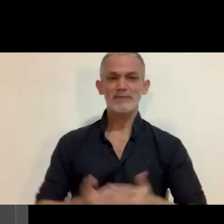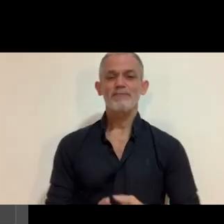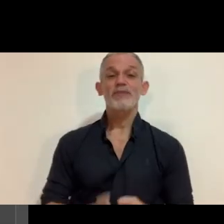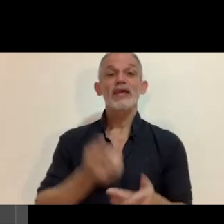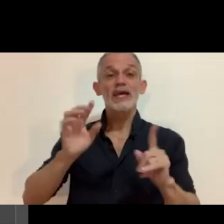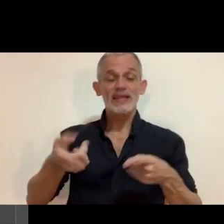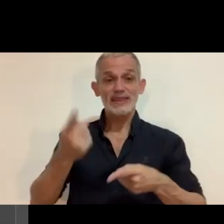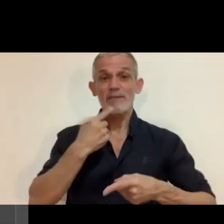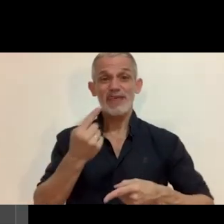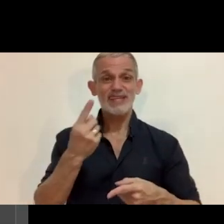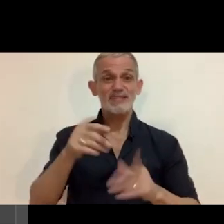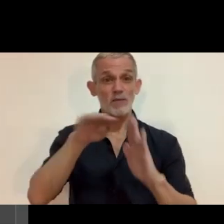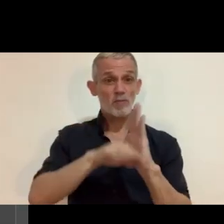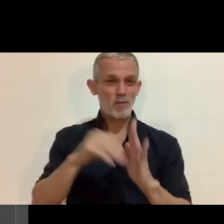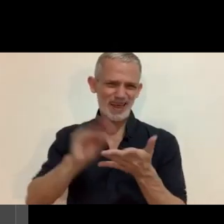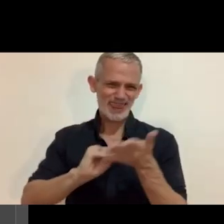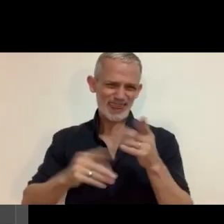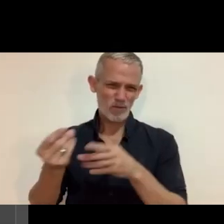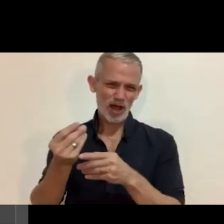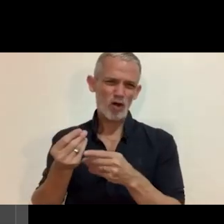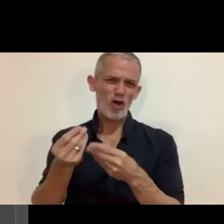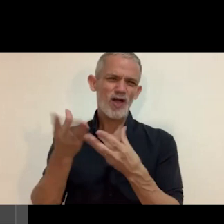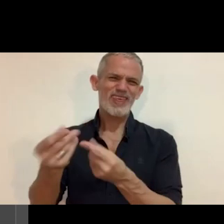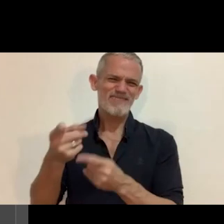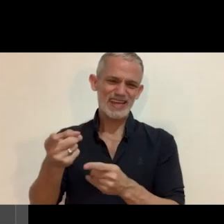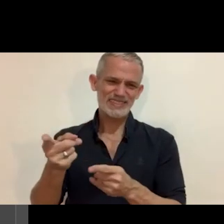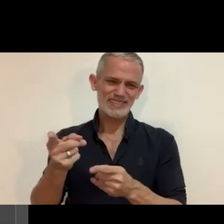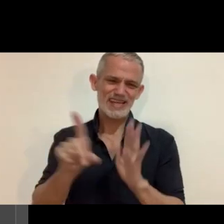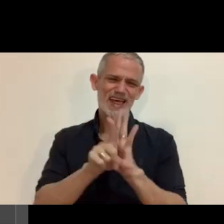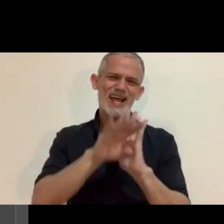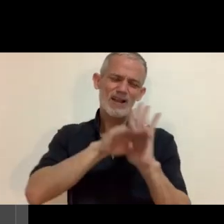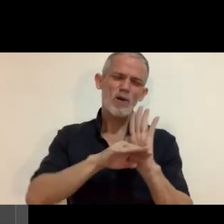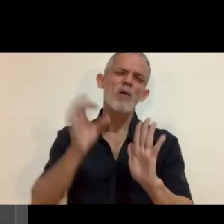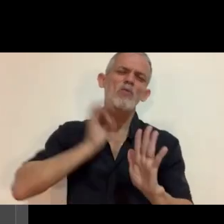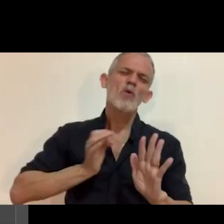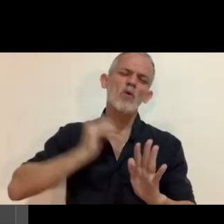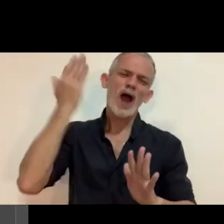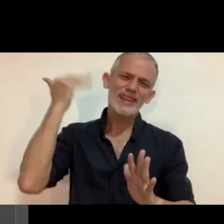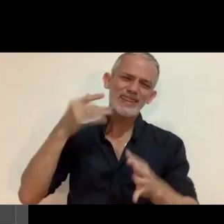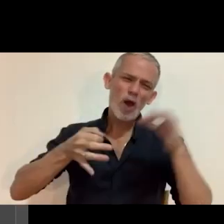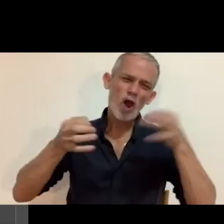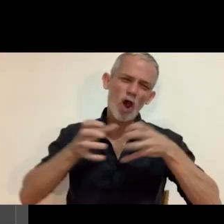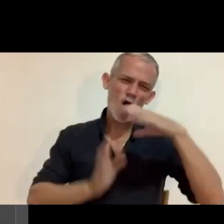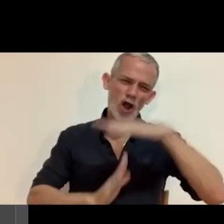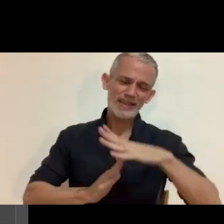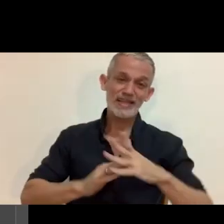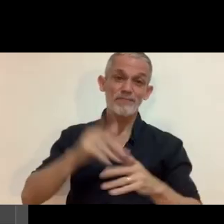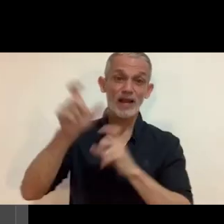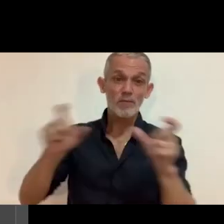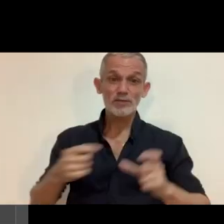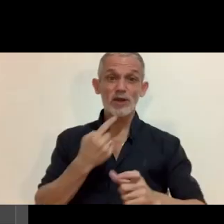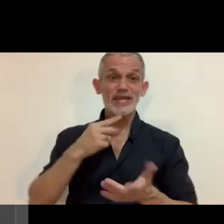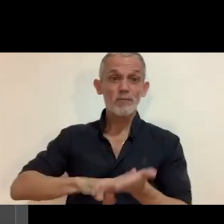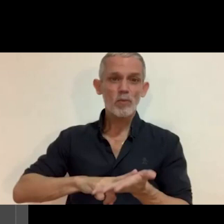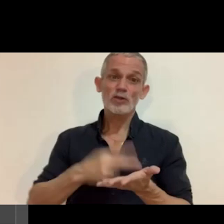también tuvo el argumento, pero esto ya es jurisprudencia bastante antigua de corte. En general, los imputados lo que suelen